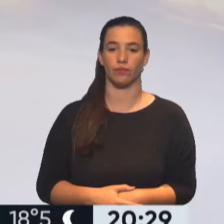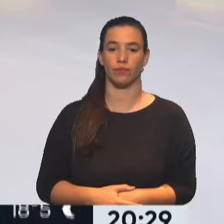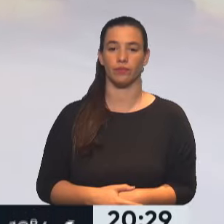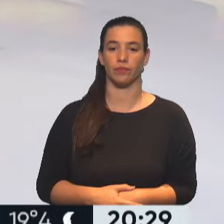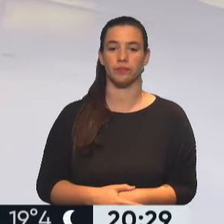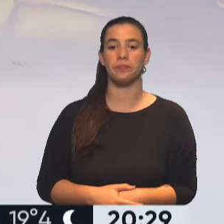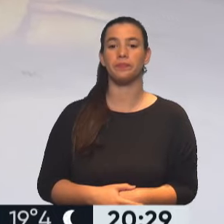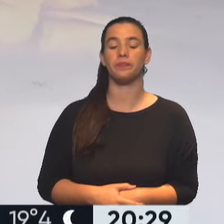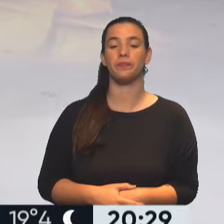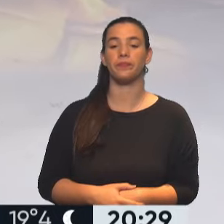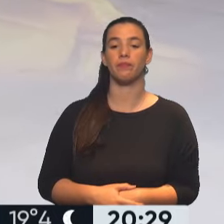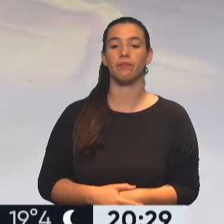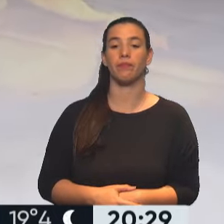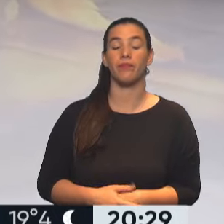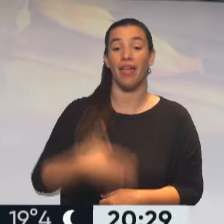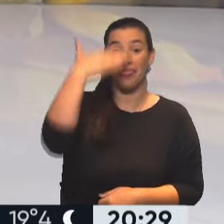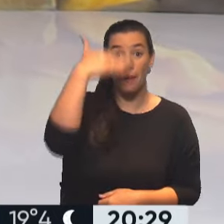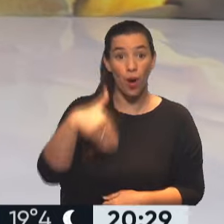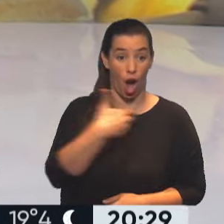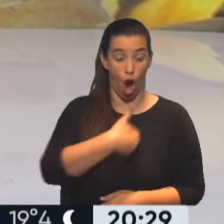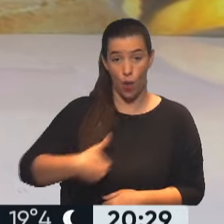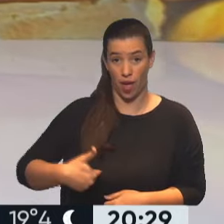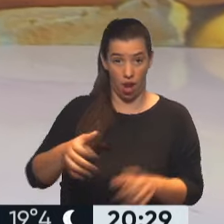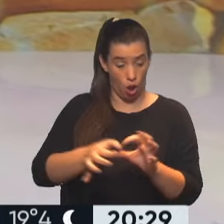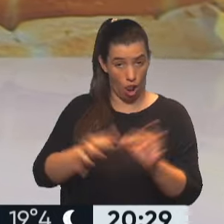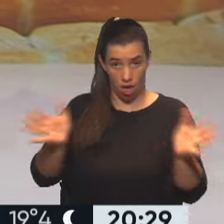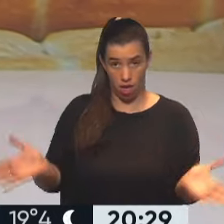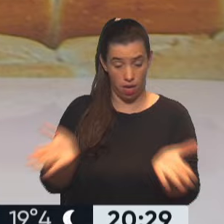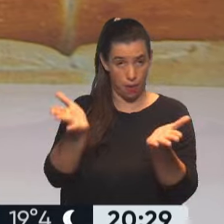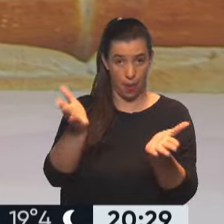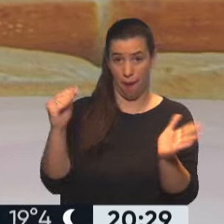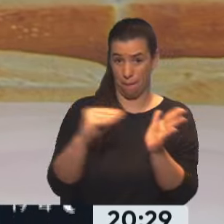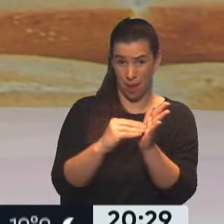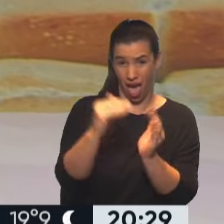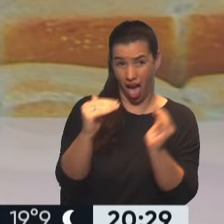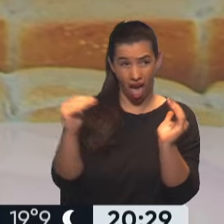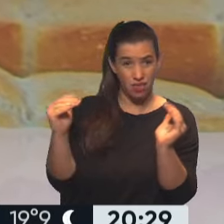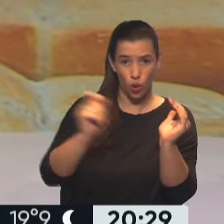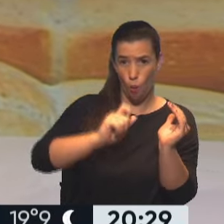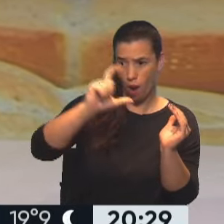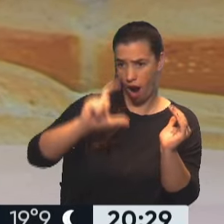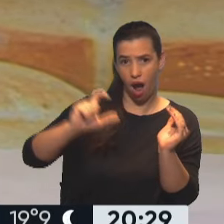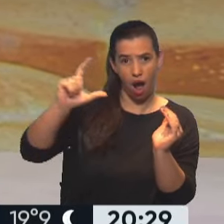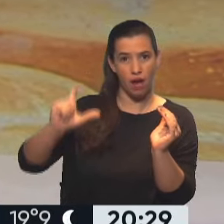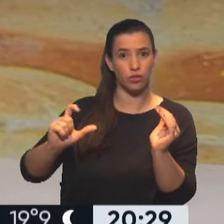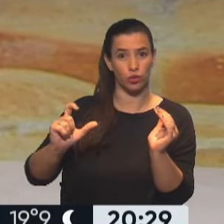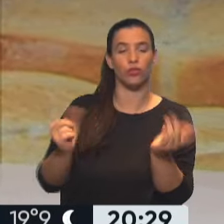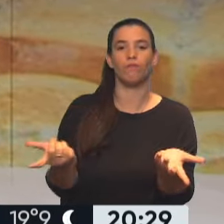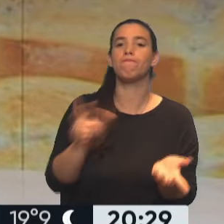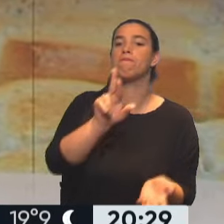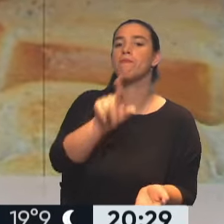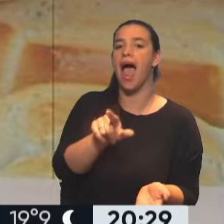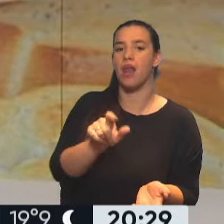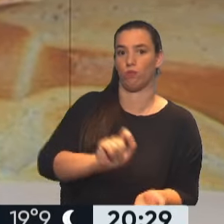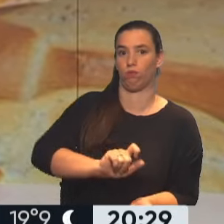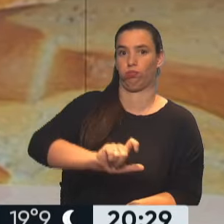Luego de la desregulación de los precios y además con el aumento de tarifas y también de los insumos, el pan ha subido por supuesto